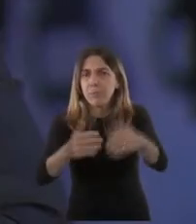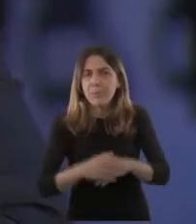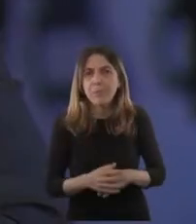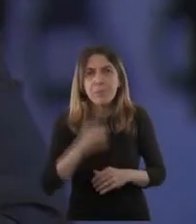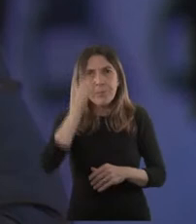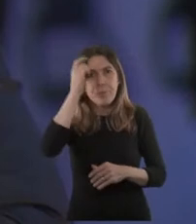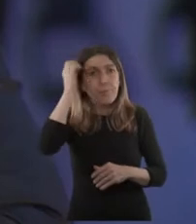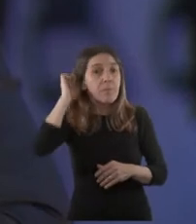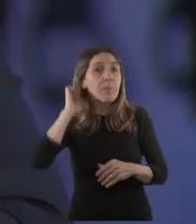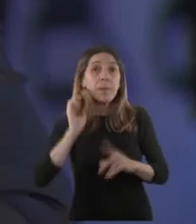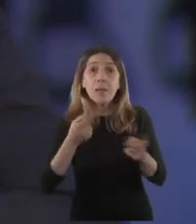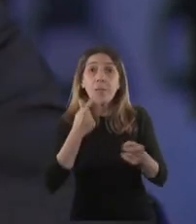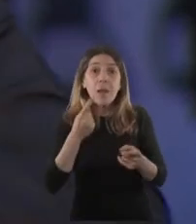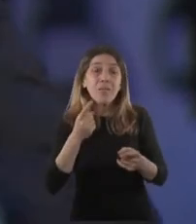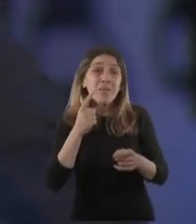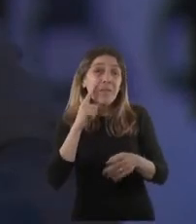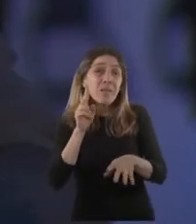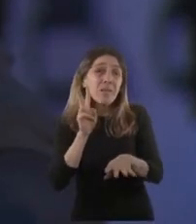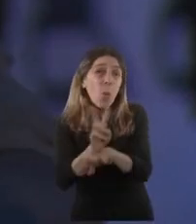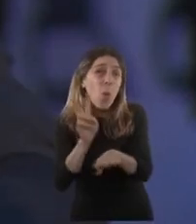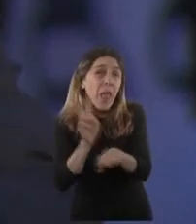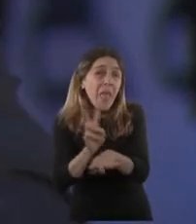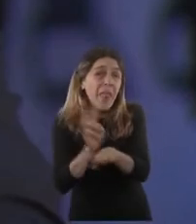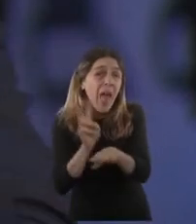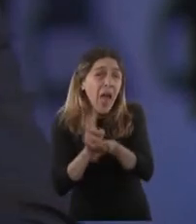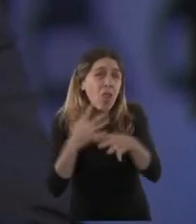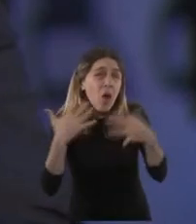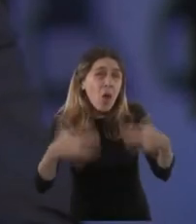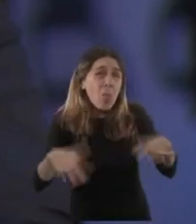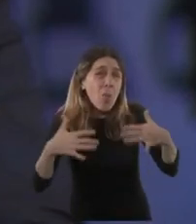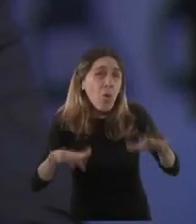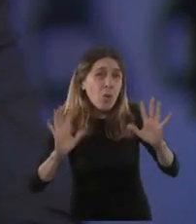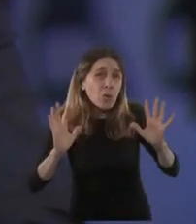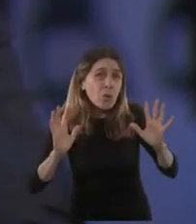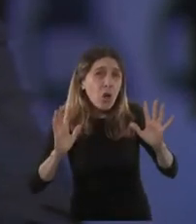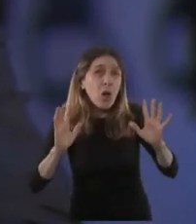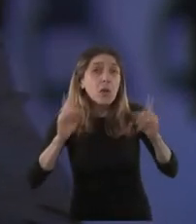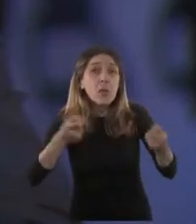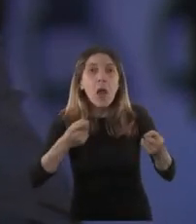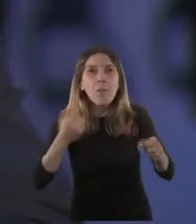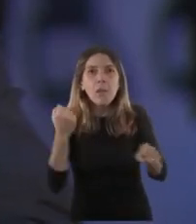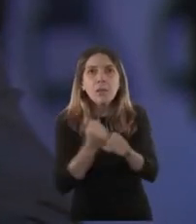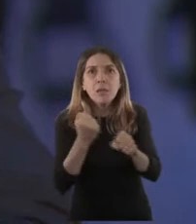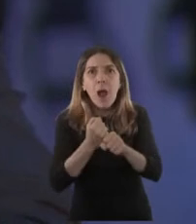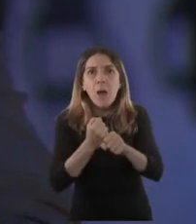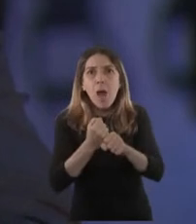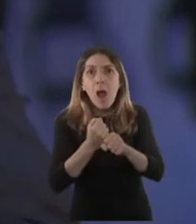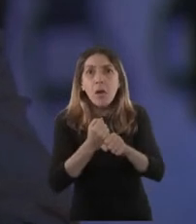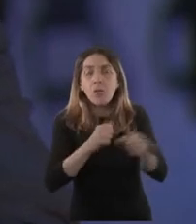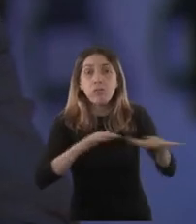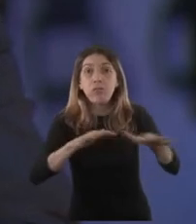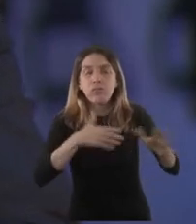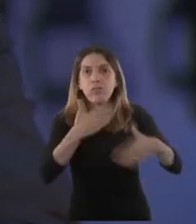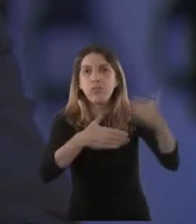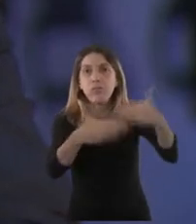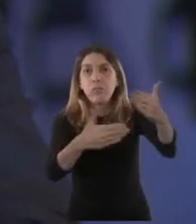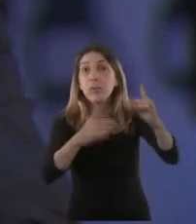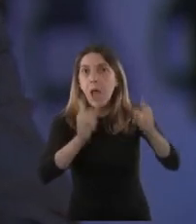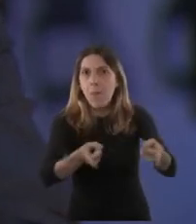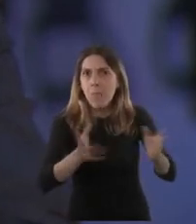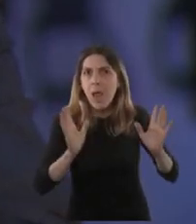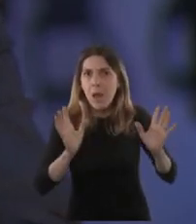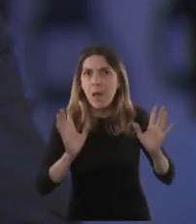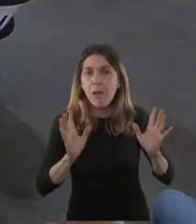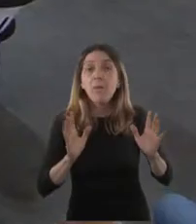Y los cuidados fueron muchos y los niveles de actividad también. Por lo